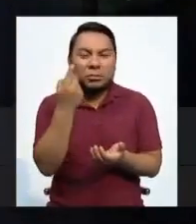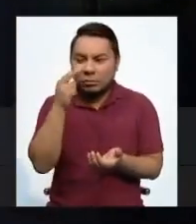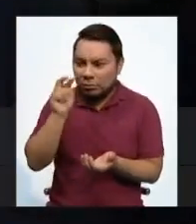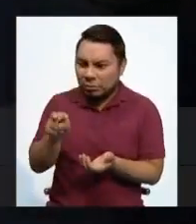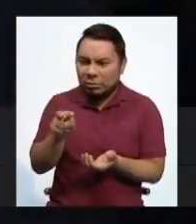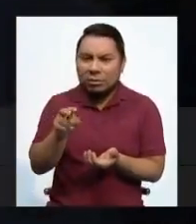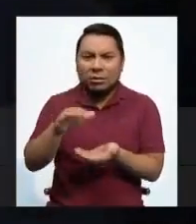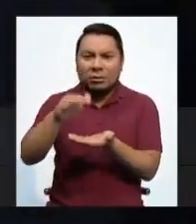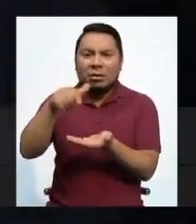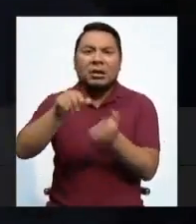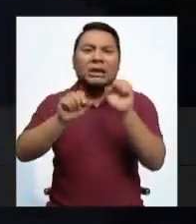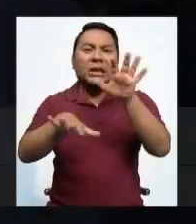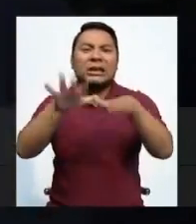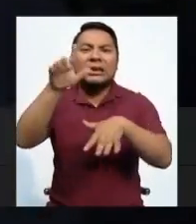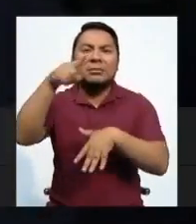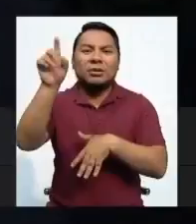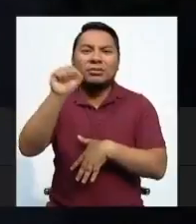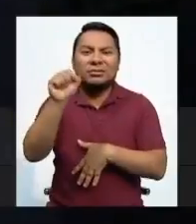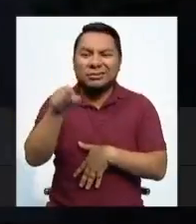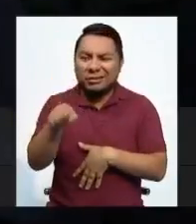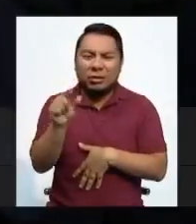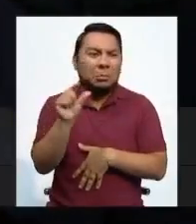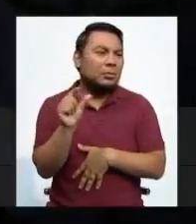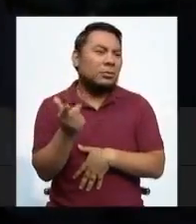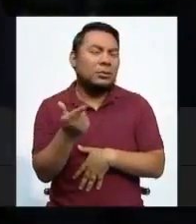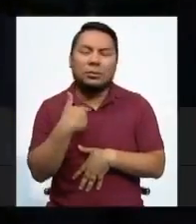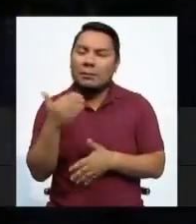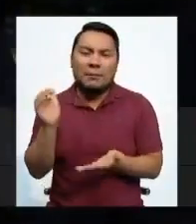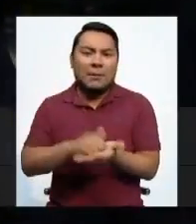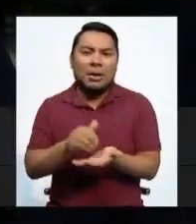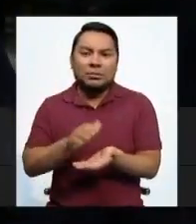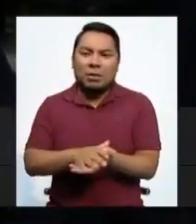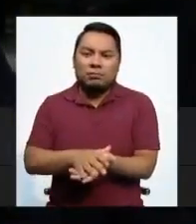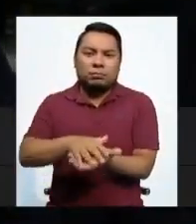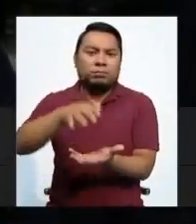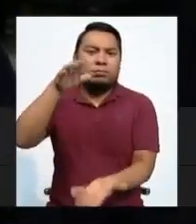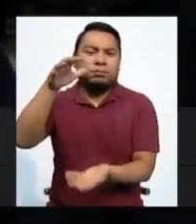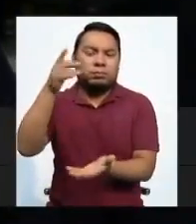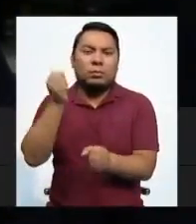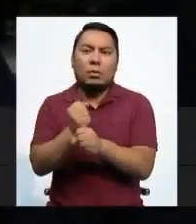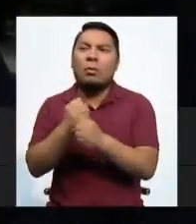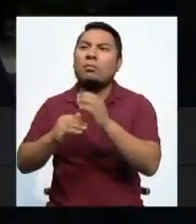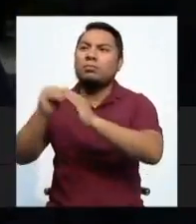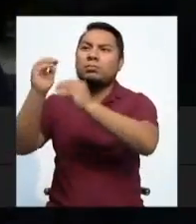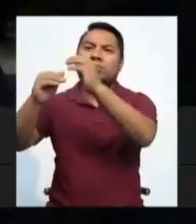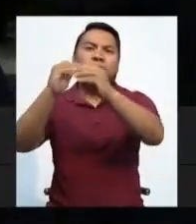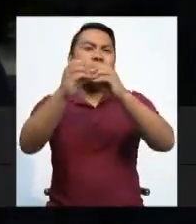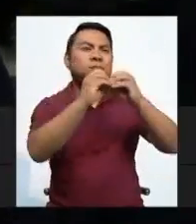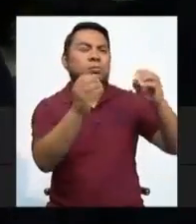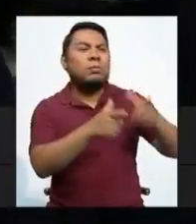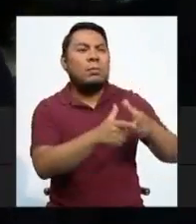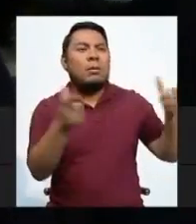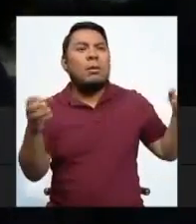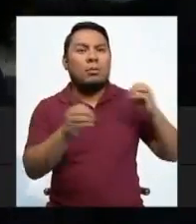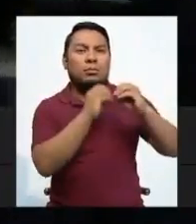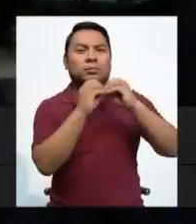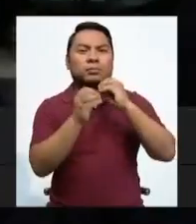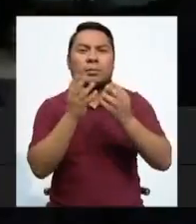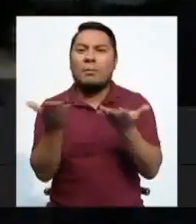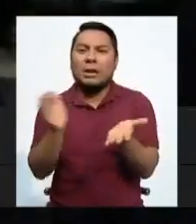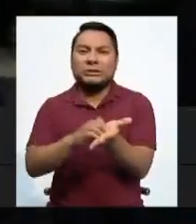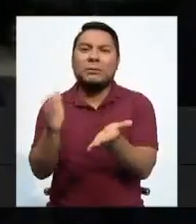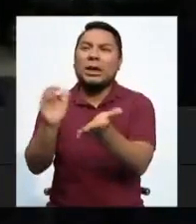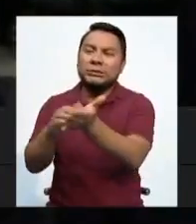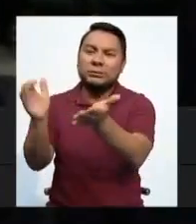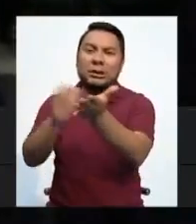de soles. Toda esa situación la hemos modificado. Y ahora entregamos un paquete de obras muy elevado, muy, muy elevado,